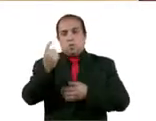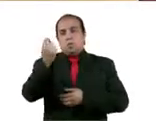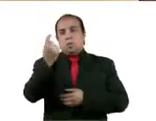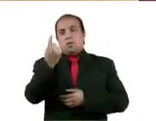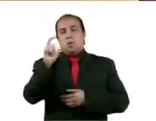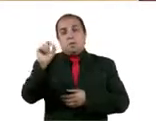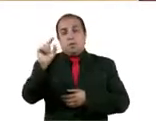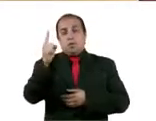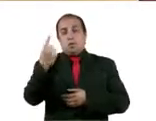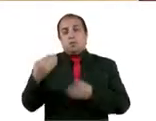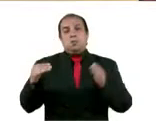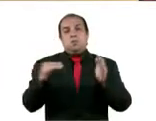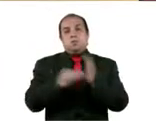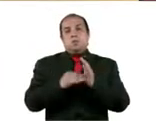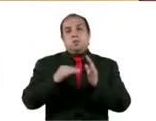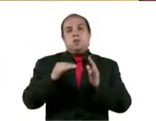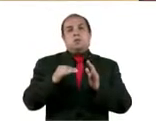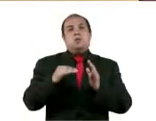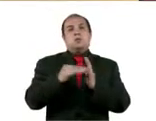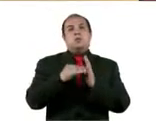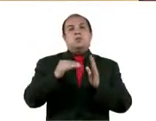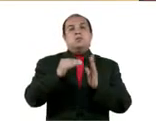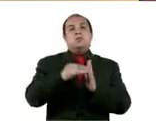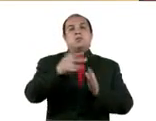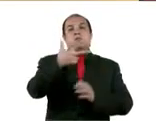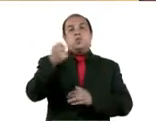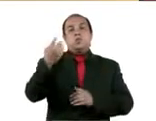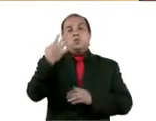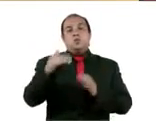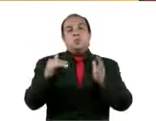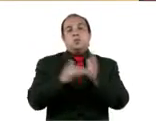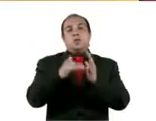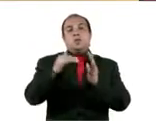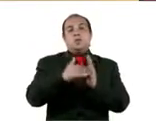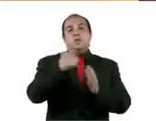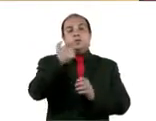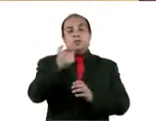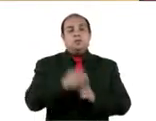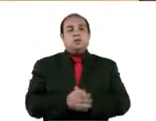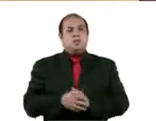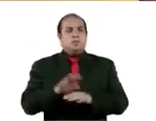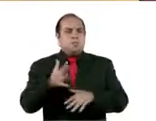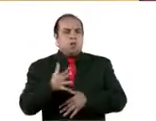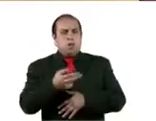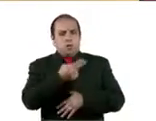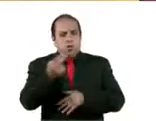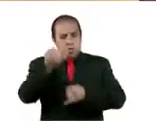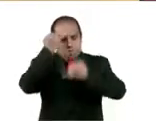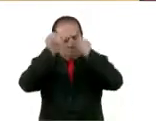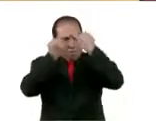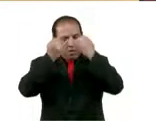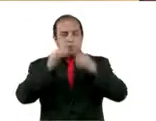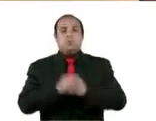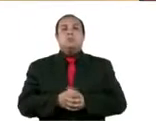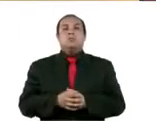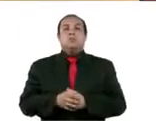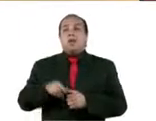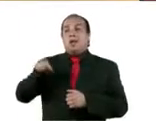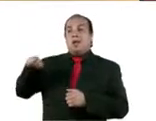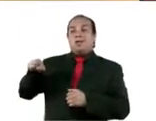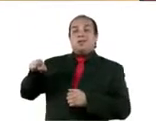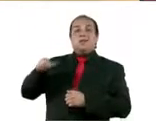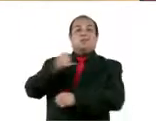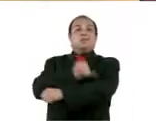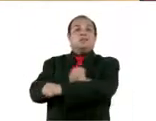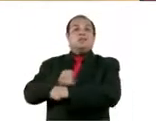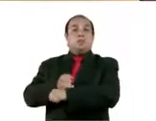21,804 millones de pesos. Para que tengan ustedes una idea en comparación, la alcaldía Iztapalapa, que es la